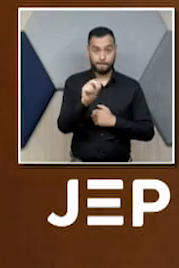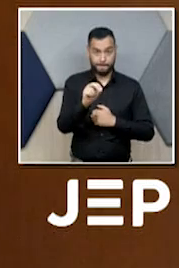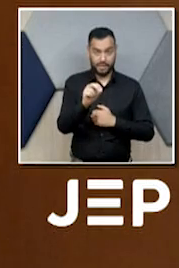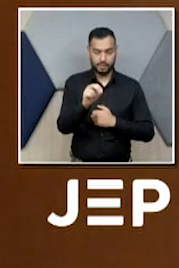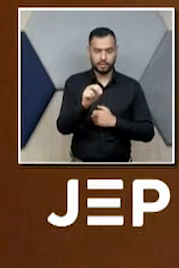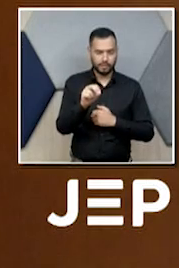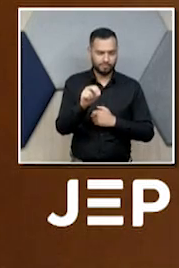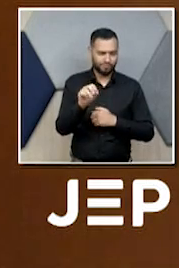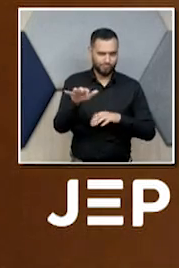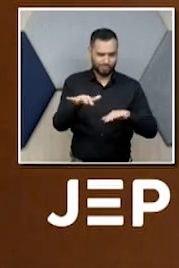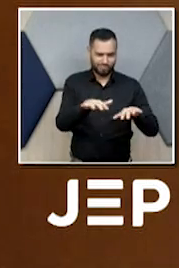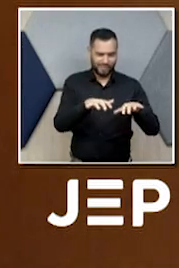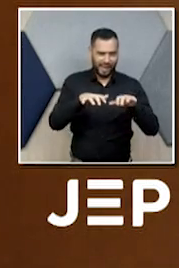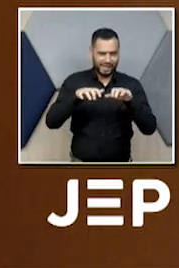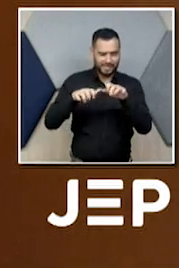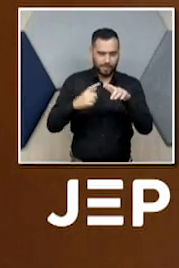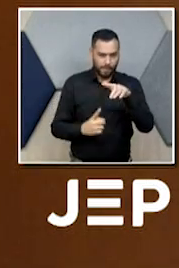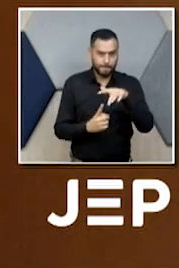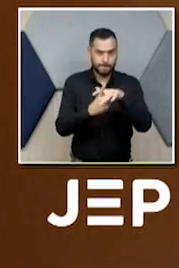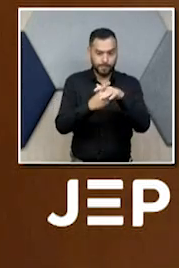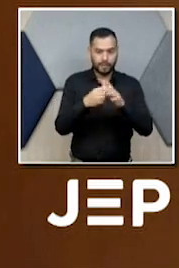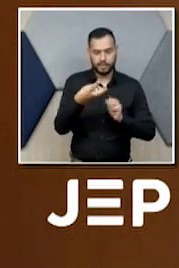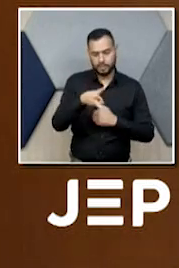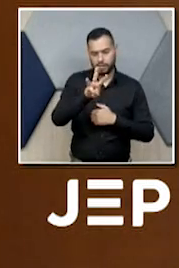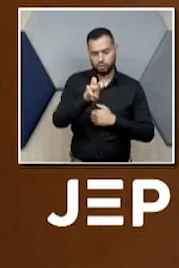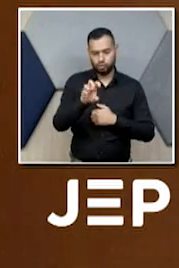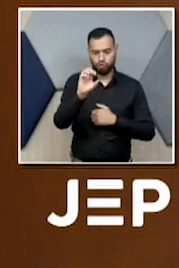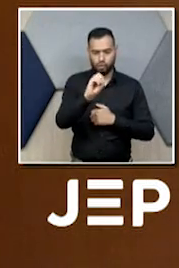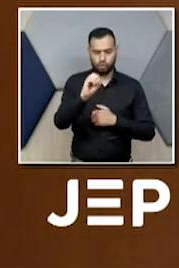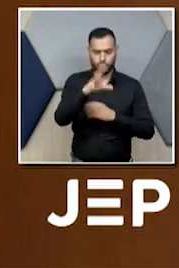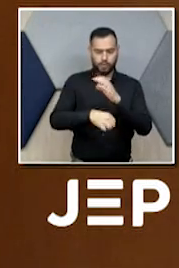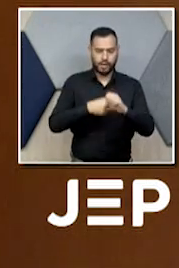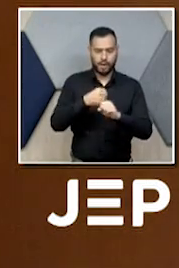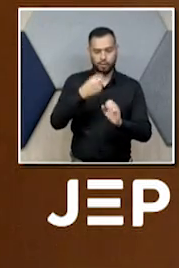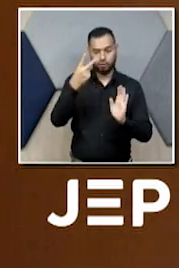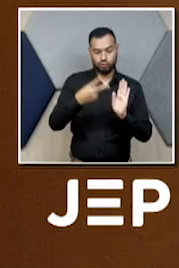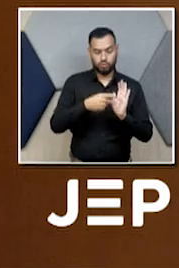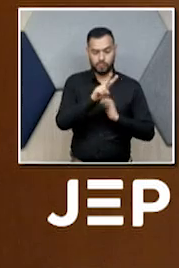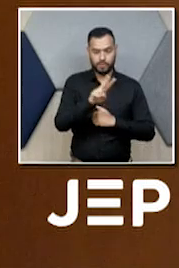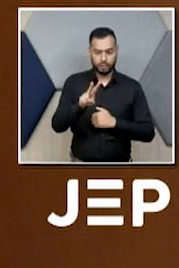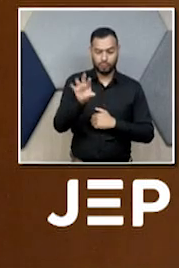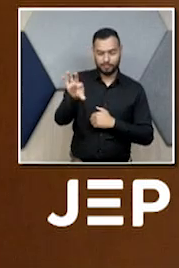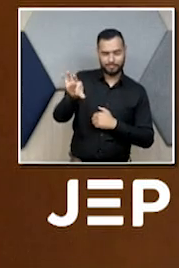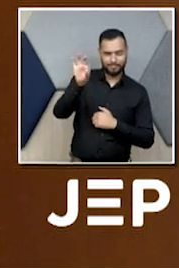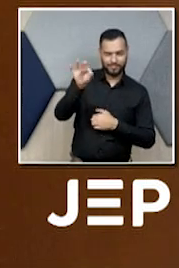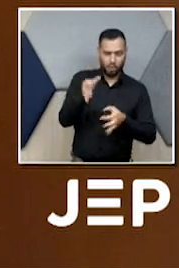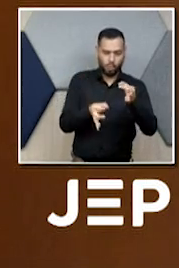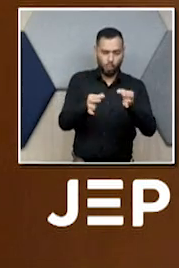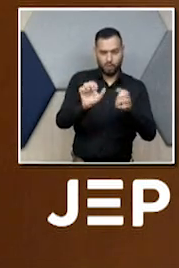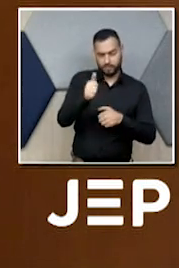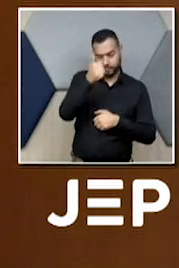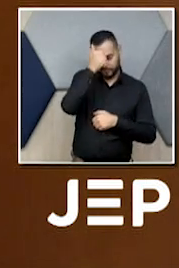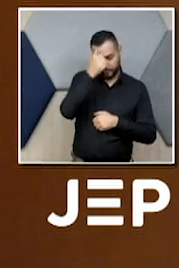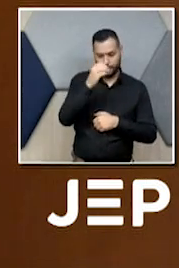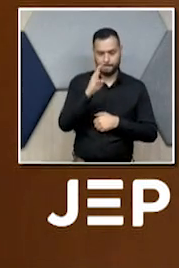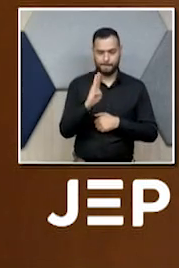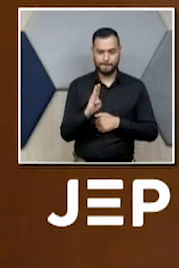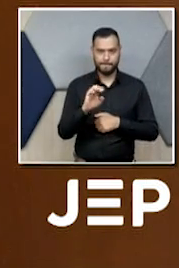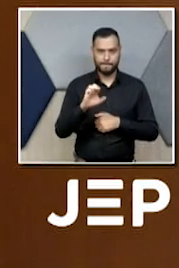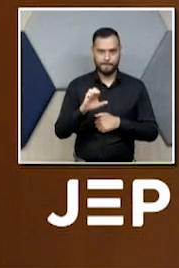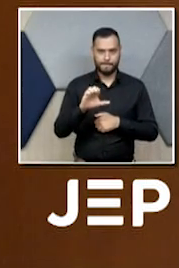extraordinaria del 18 de octubre de 2022, eligió a la magistrada Belkis Florentina Izquierdo